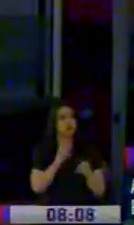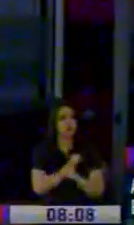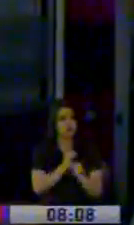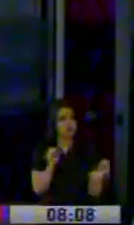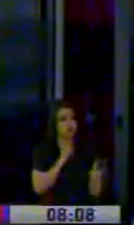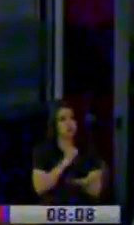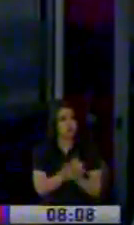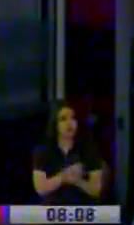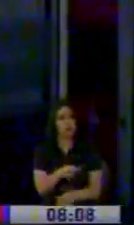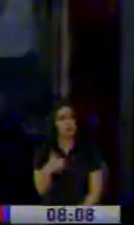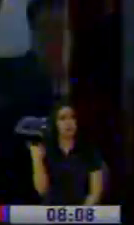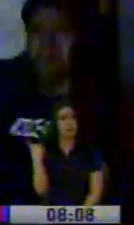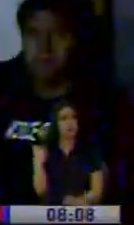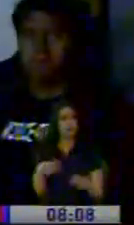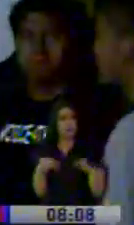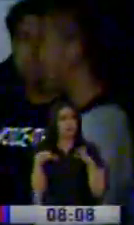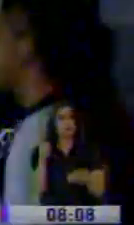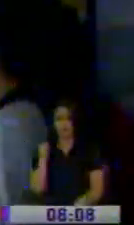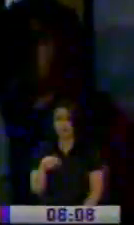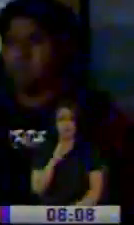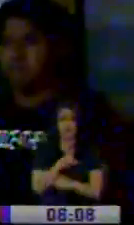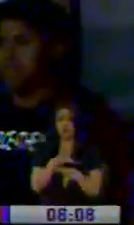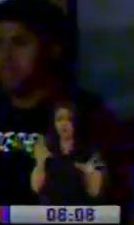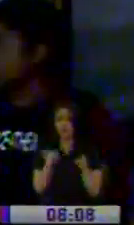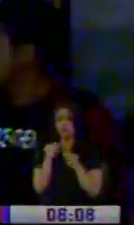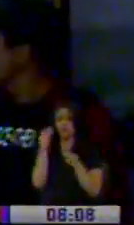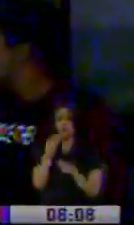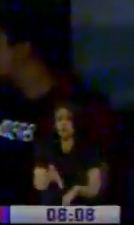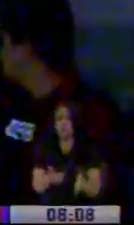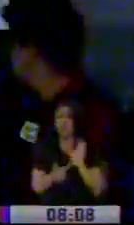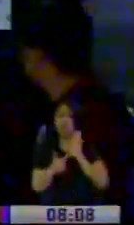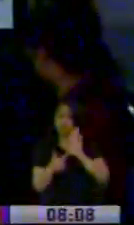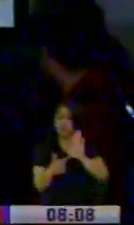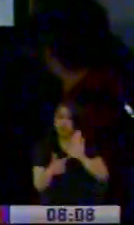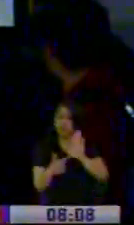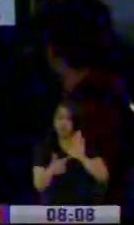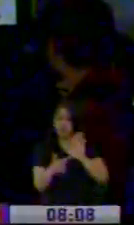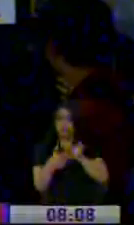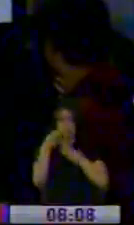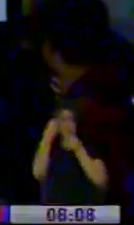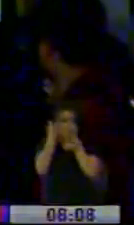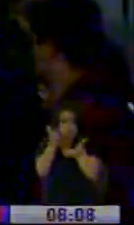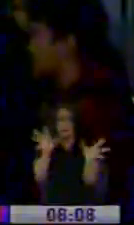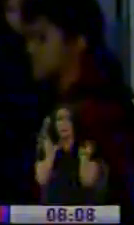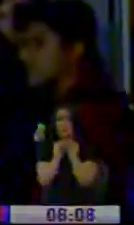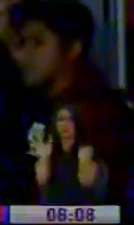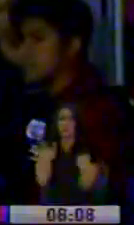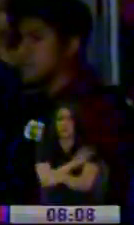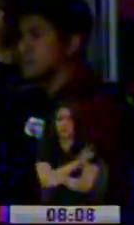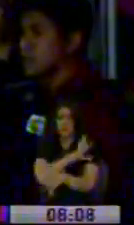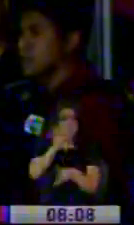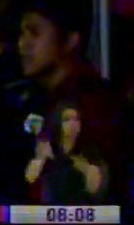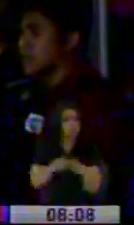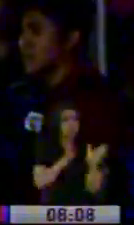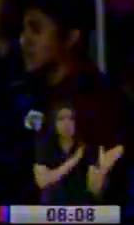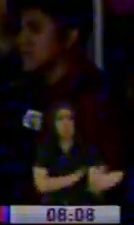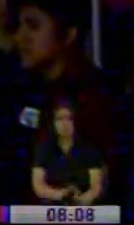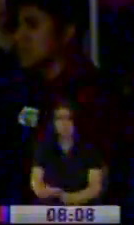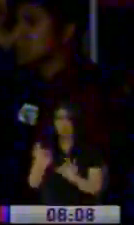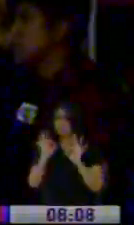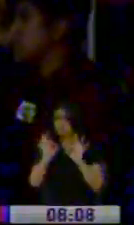sacaron? Sí tenemos permisos, toda la información será dada, será brindada. las cosas se hicieron de una